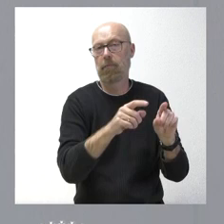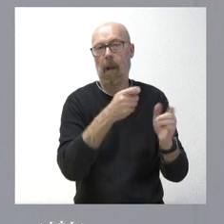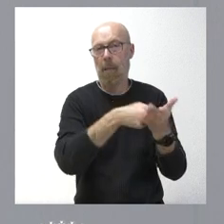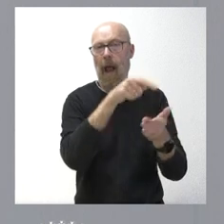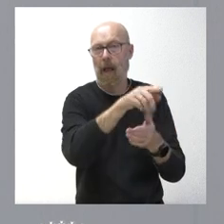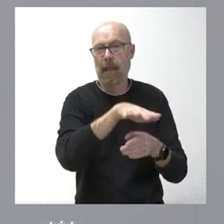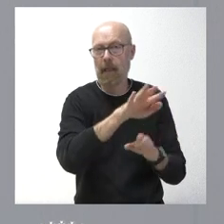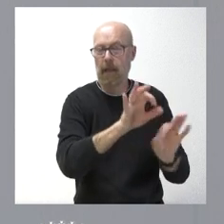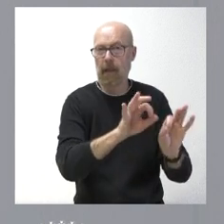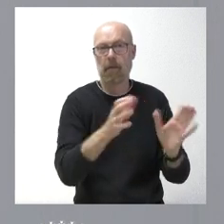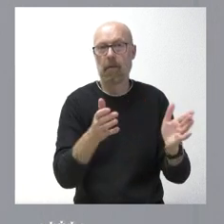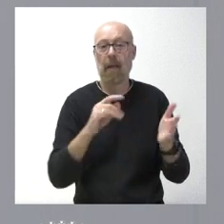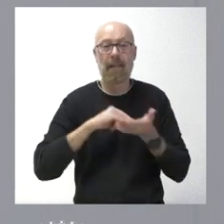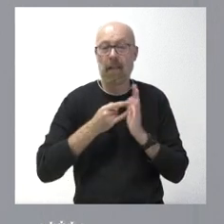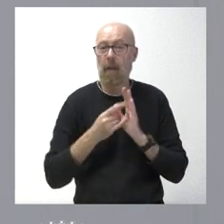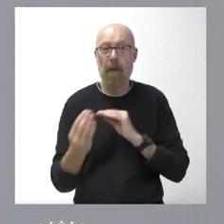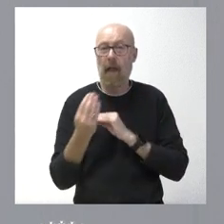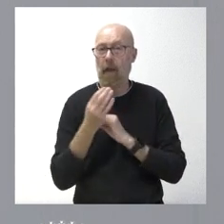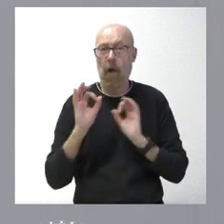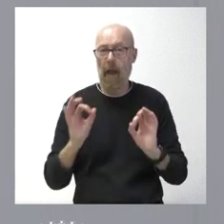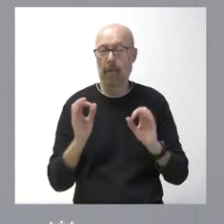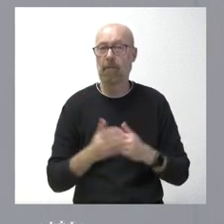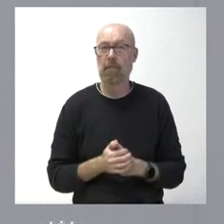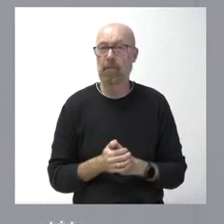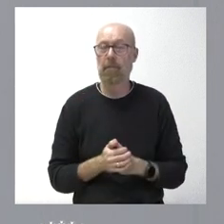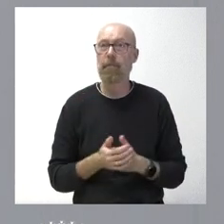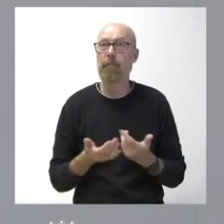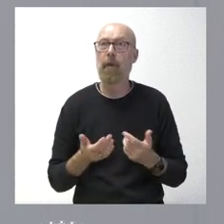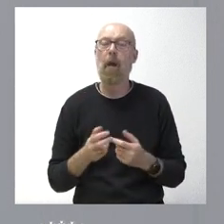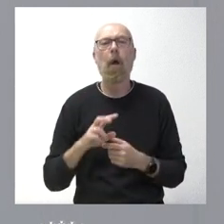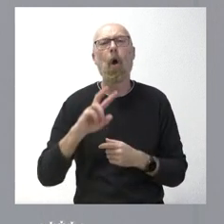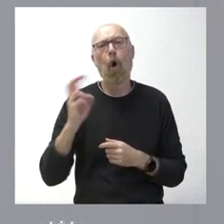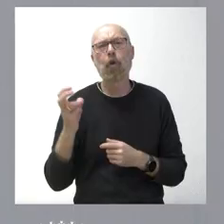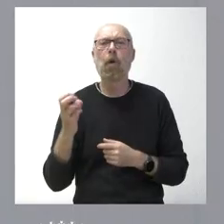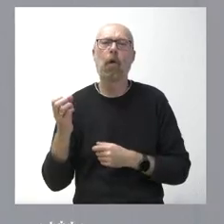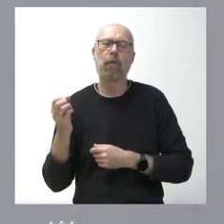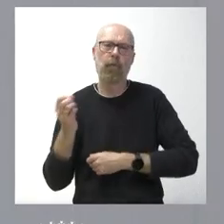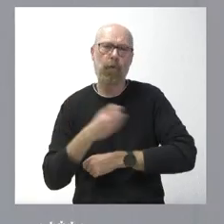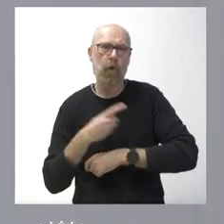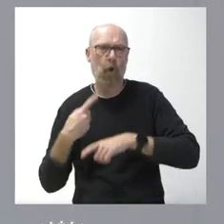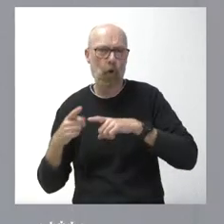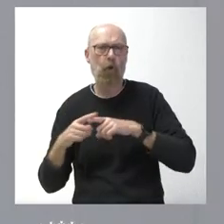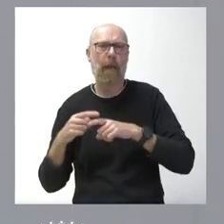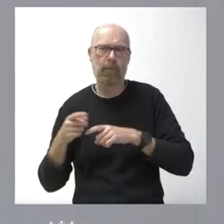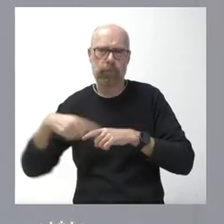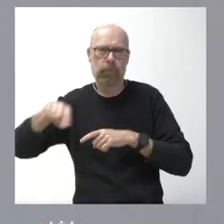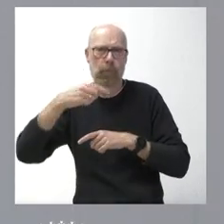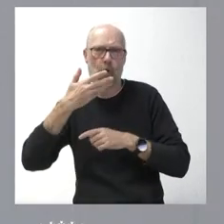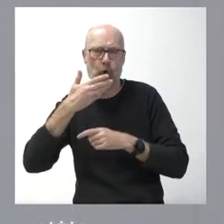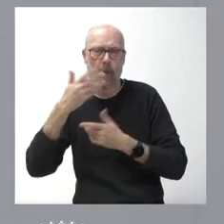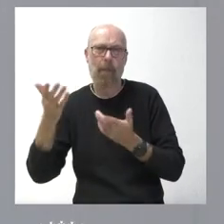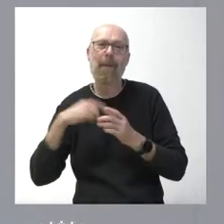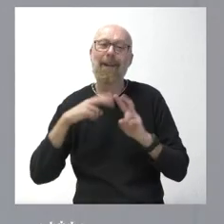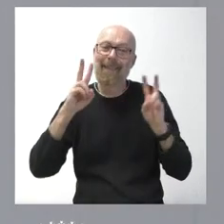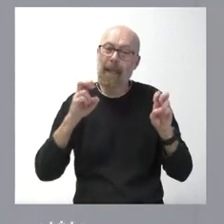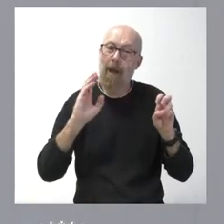y este es el sistema de financiación en el ámbito tributario luego hay otra serie de fondos que son de público conocimiento Pero esto es lo que nos afecta desde el punto